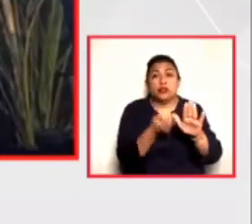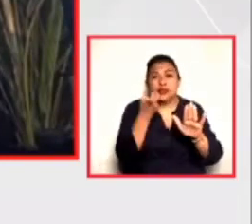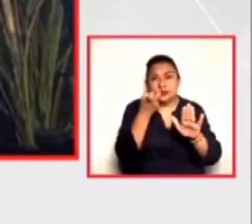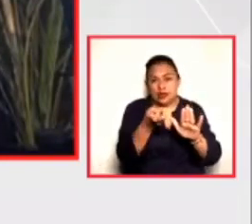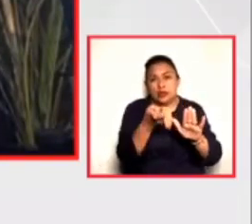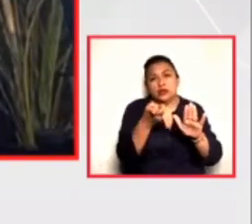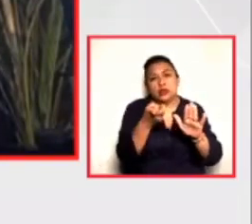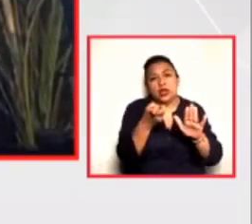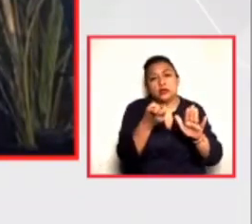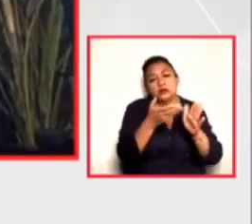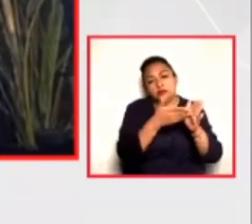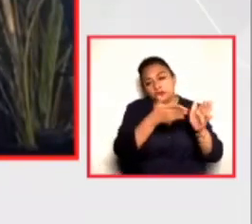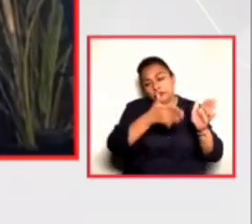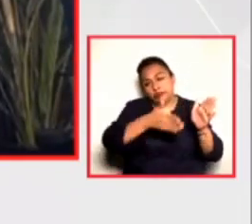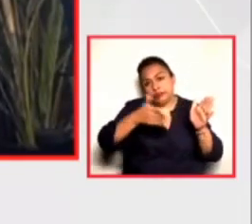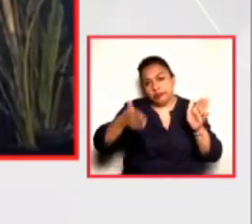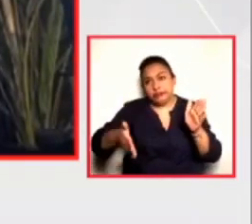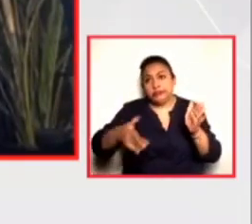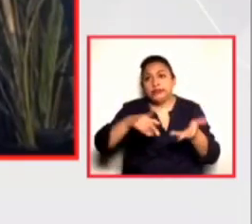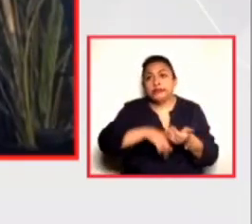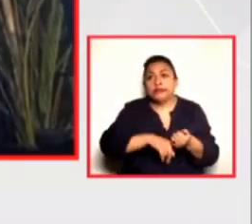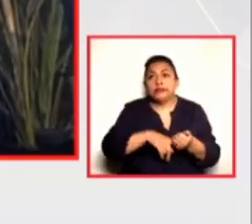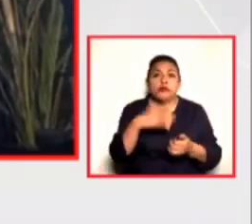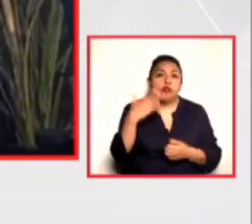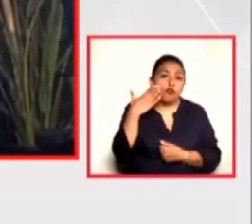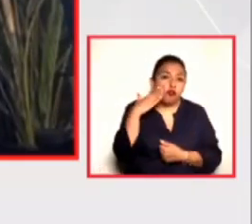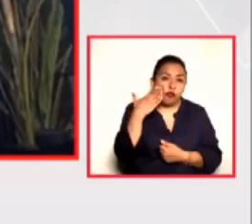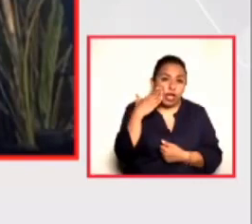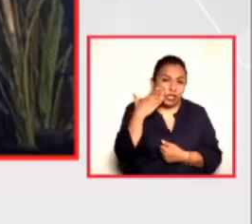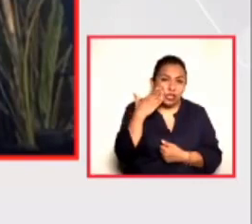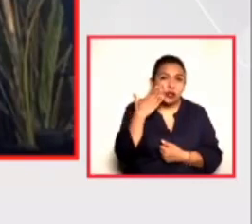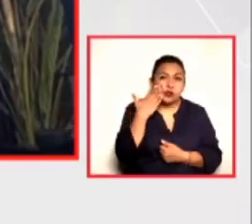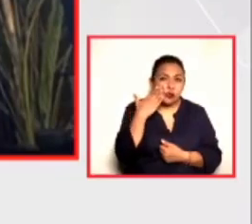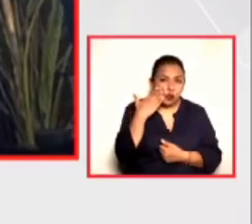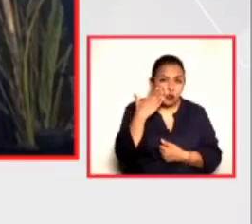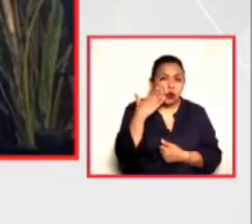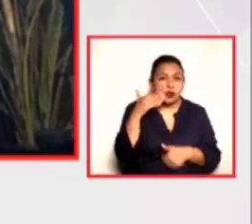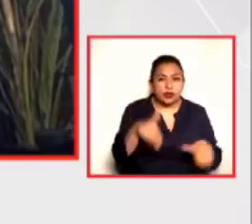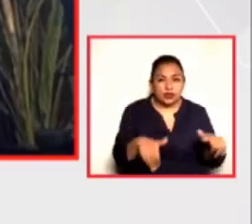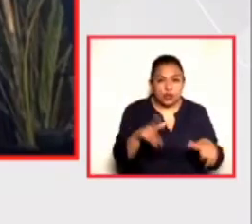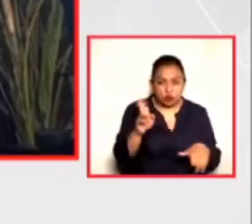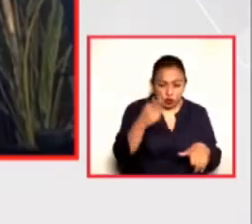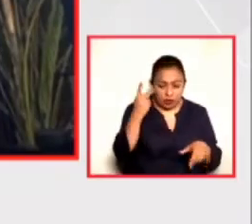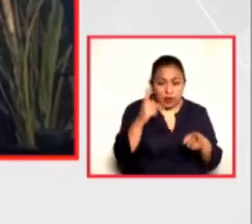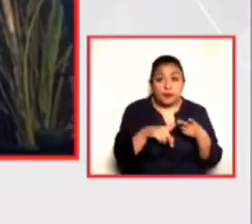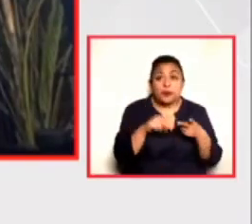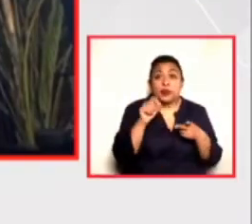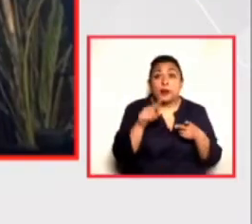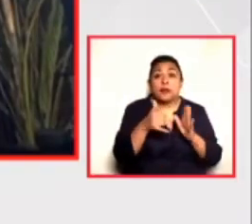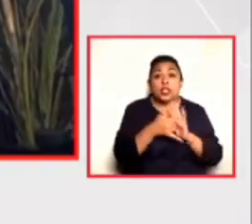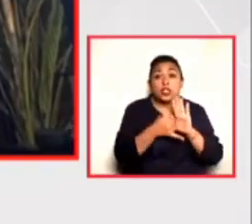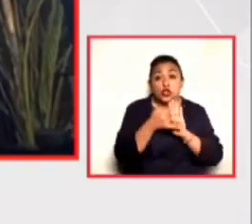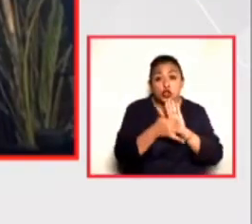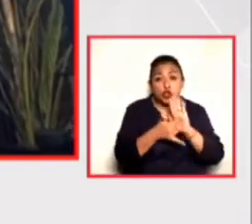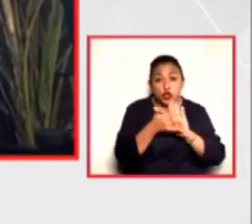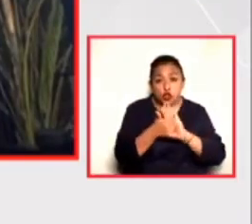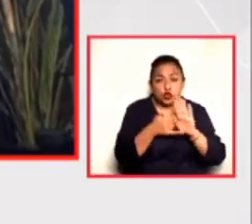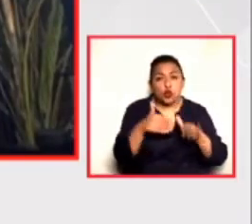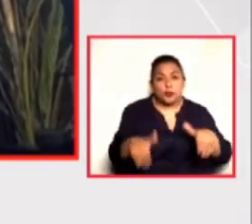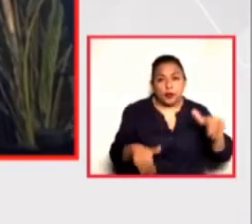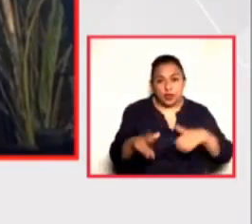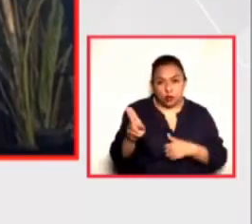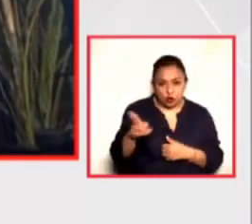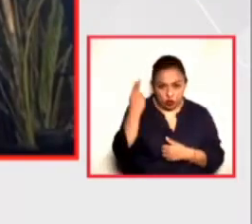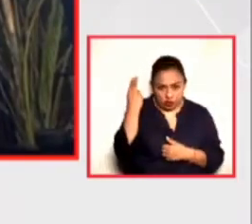a través de Facebook, la página de Facebook de Teatro UNAM y también el canal de YouTube de Teatro UNAM. Por ahí todos